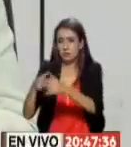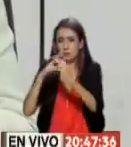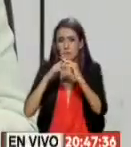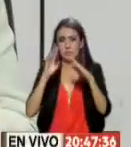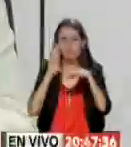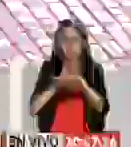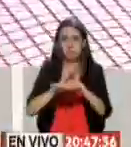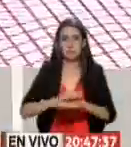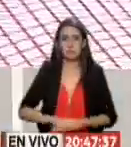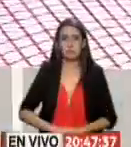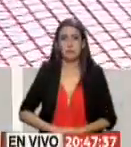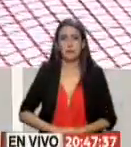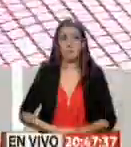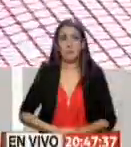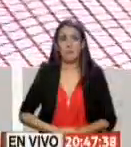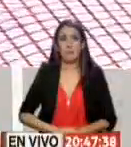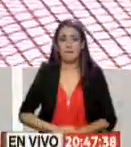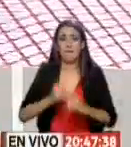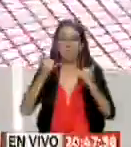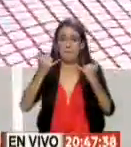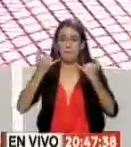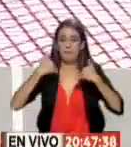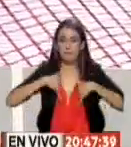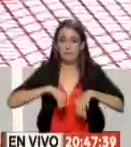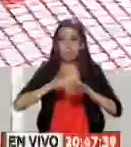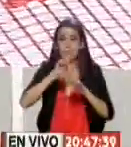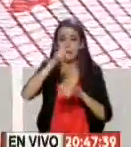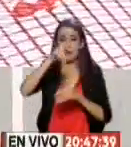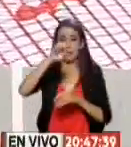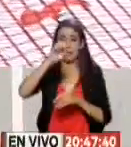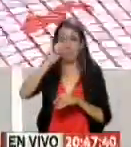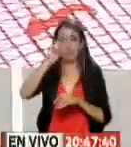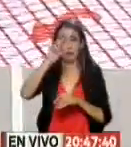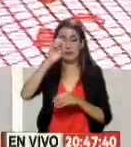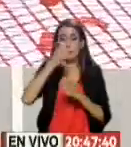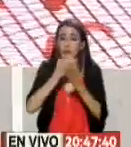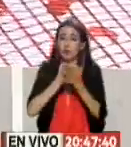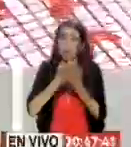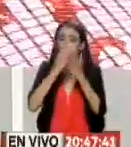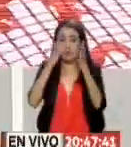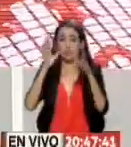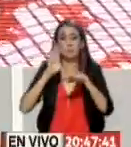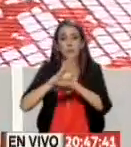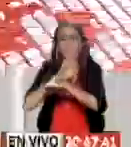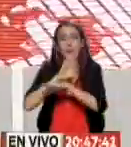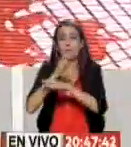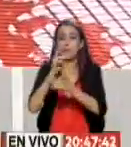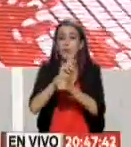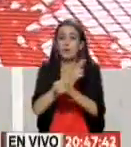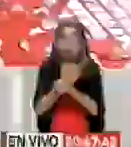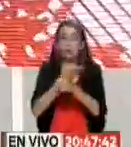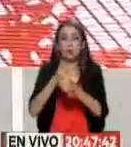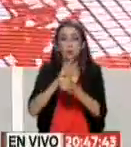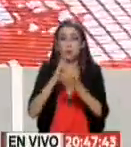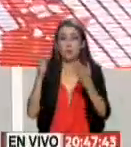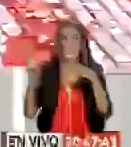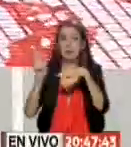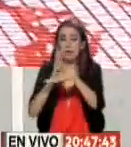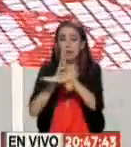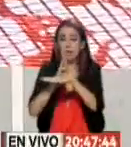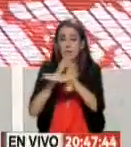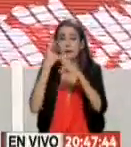bancos. Y a continuación, Pedro el Economista nos trae consejos para usar eficientemente la banca